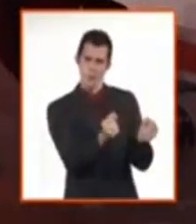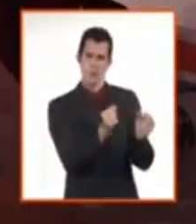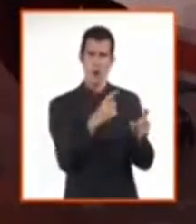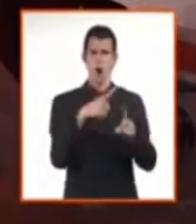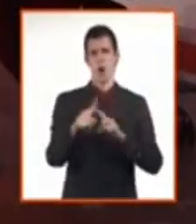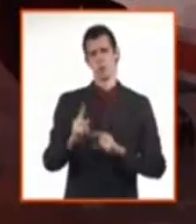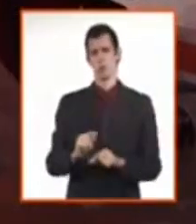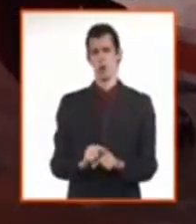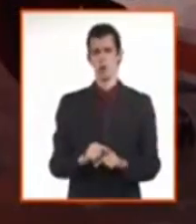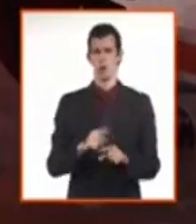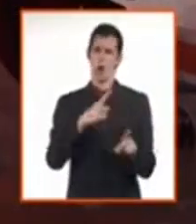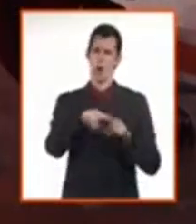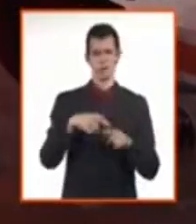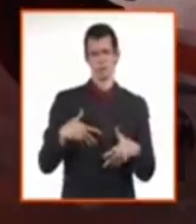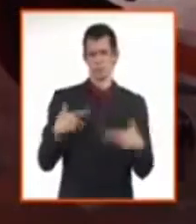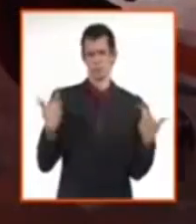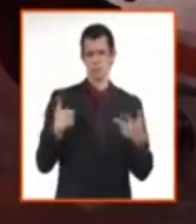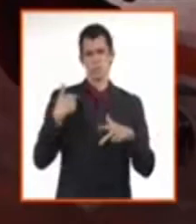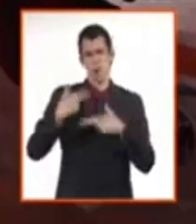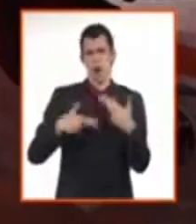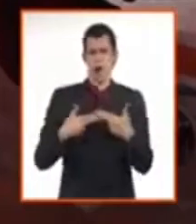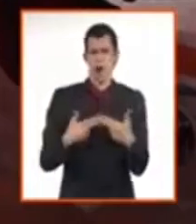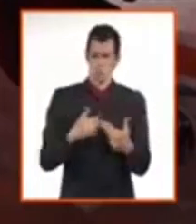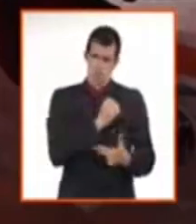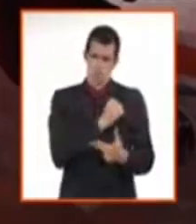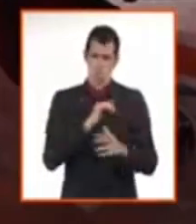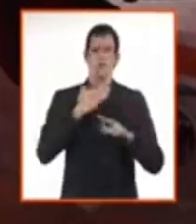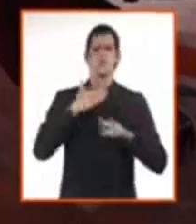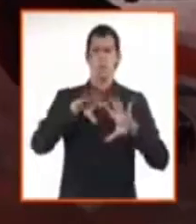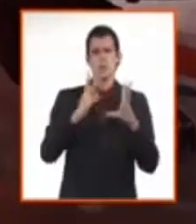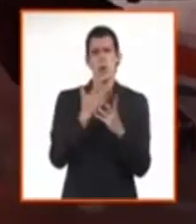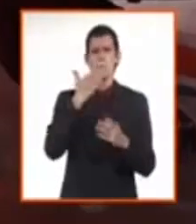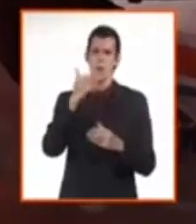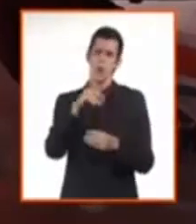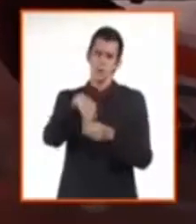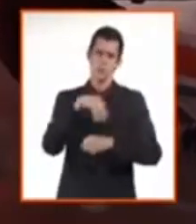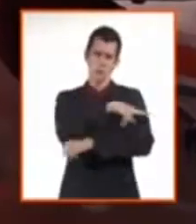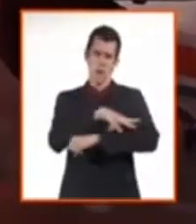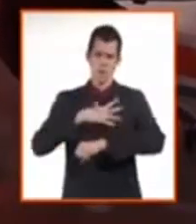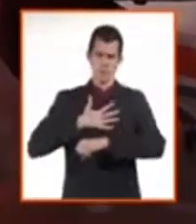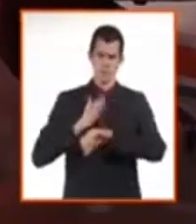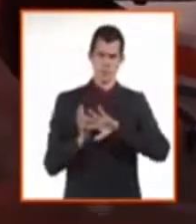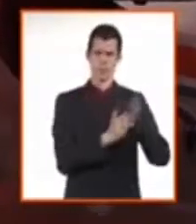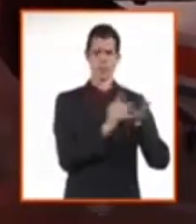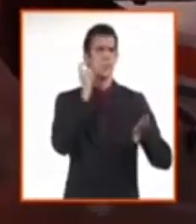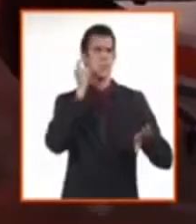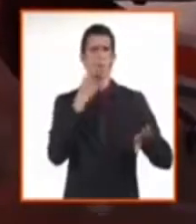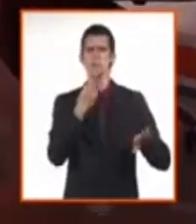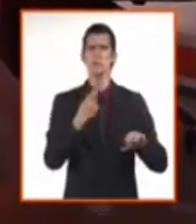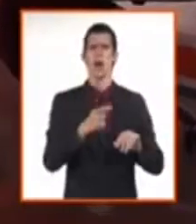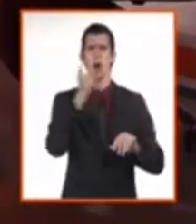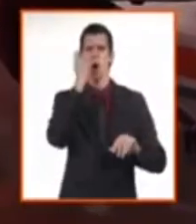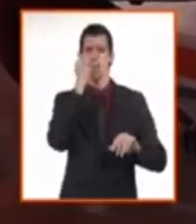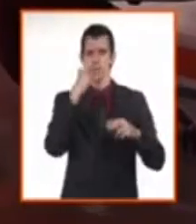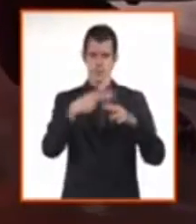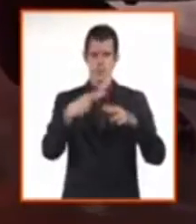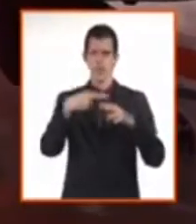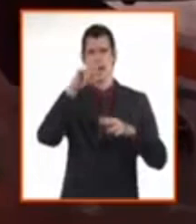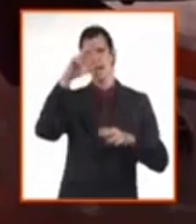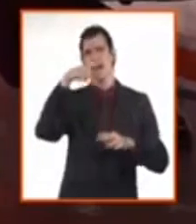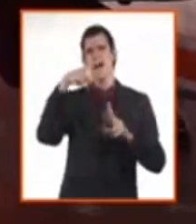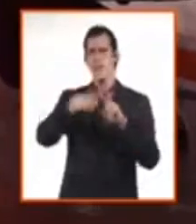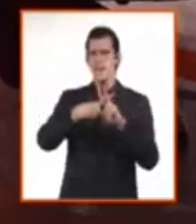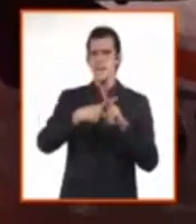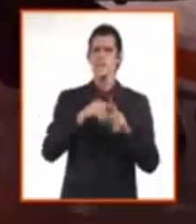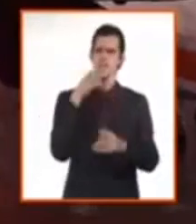real con salve fue a la embajada cubana a esperar el cierre de la cumbre de los pueblos es